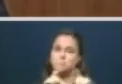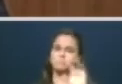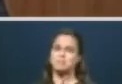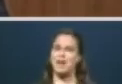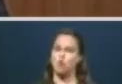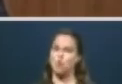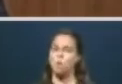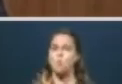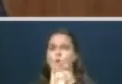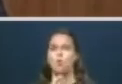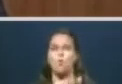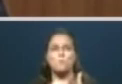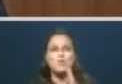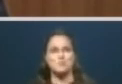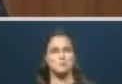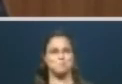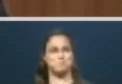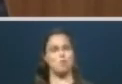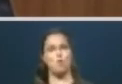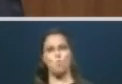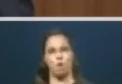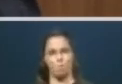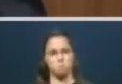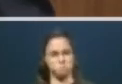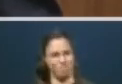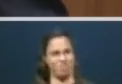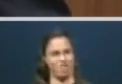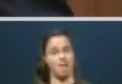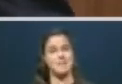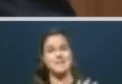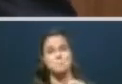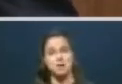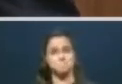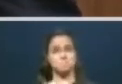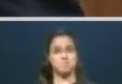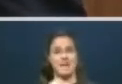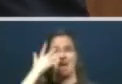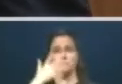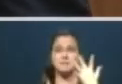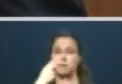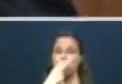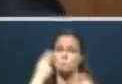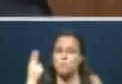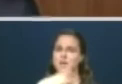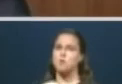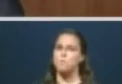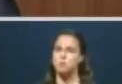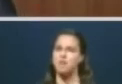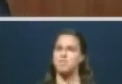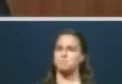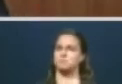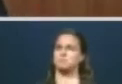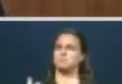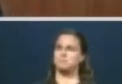o del impulso de un proyecto innovador y que permita también a las propias administraciones públicas recuperar tantas capacidades